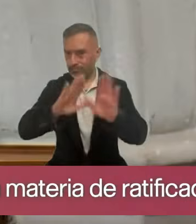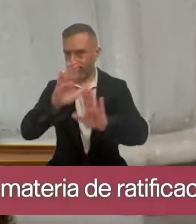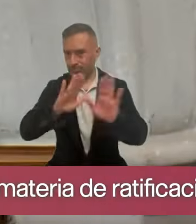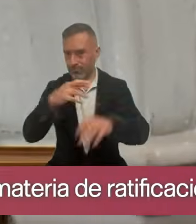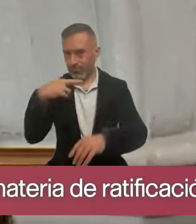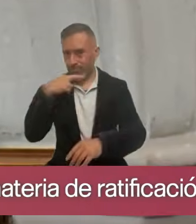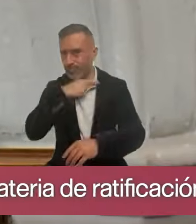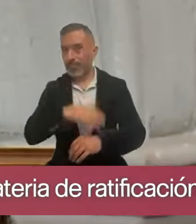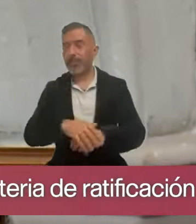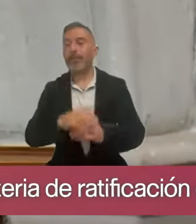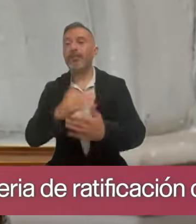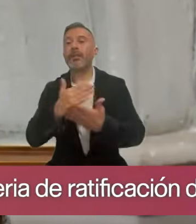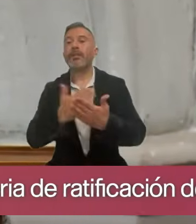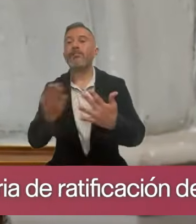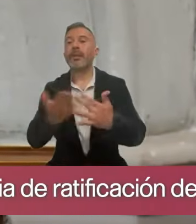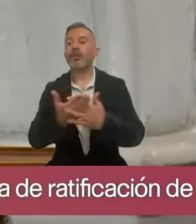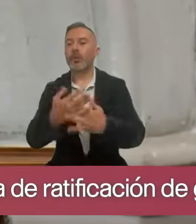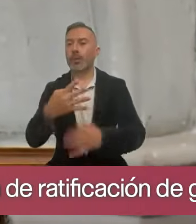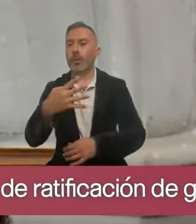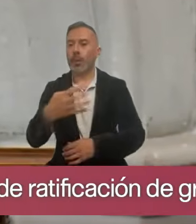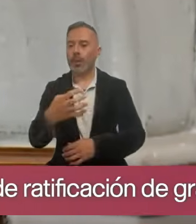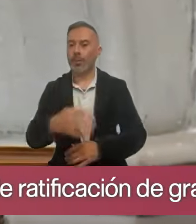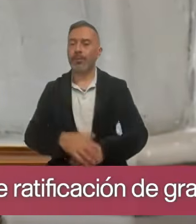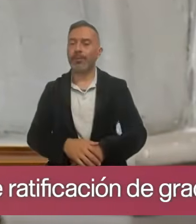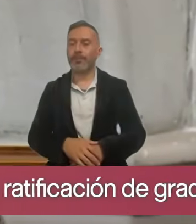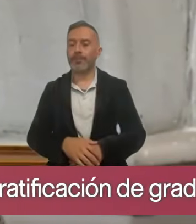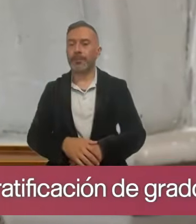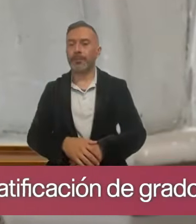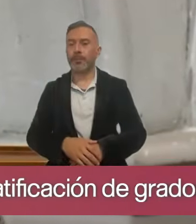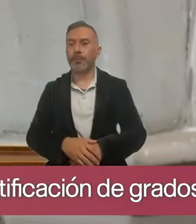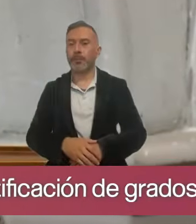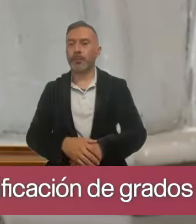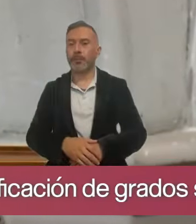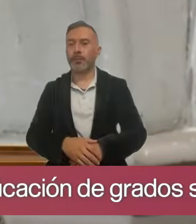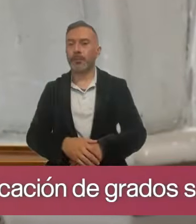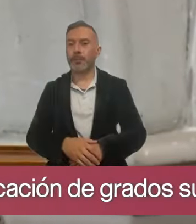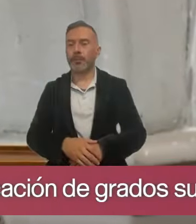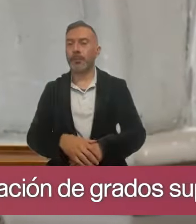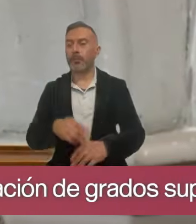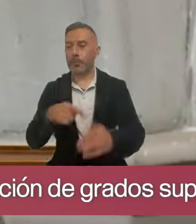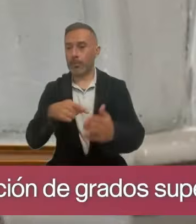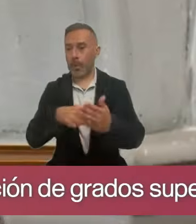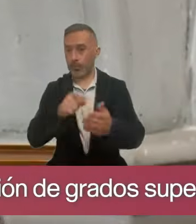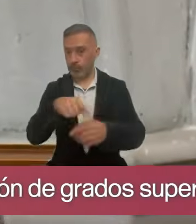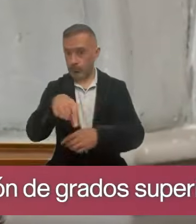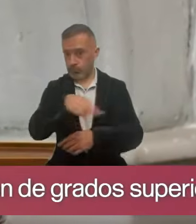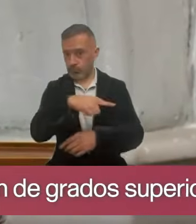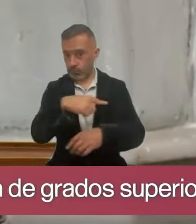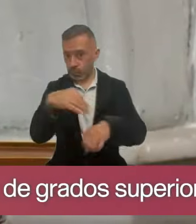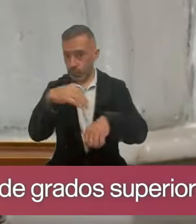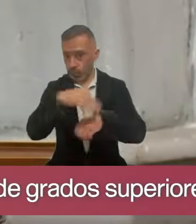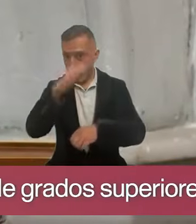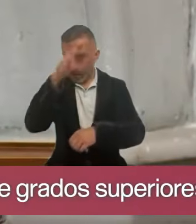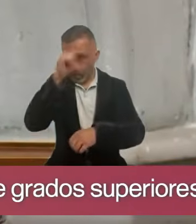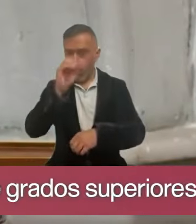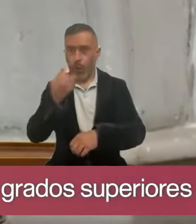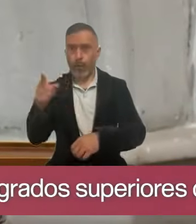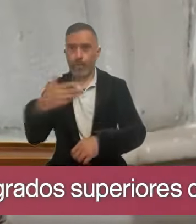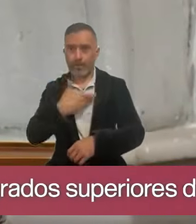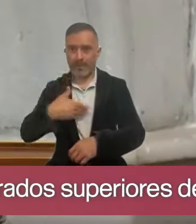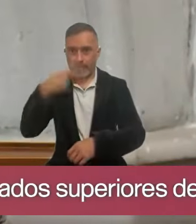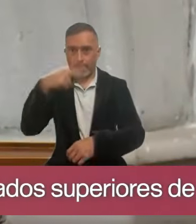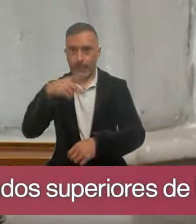Fracción cuarta. Acordar por sí o a propuesta de la persona titular del Ejecutivo